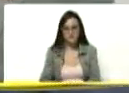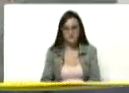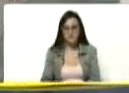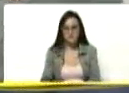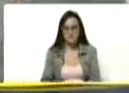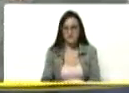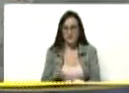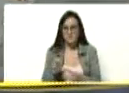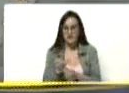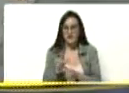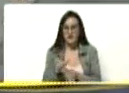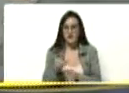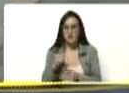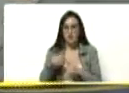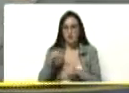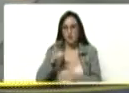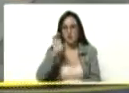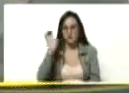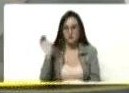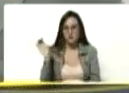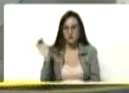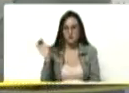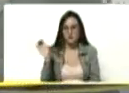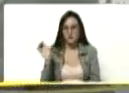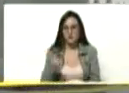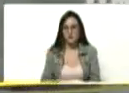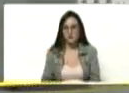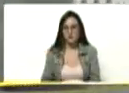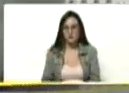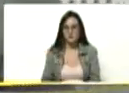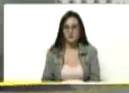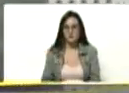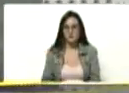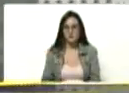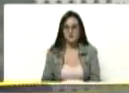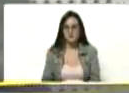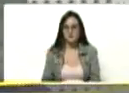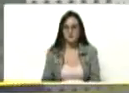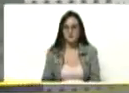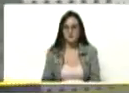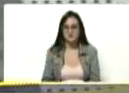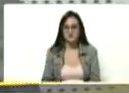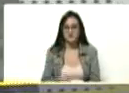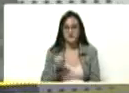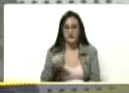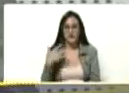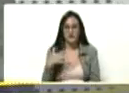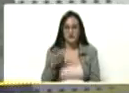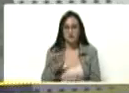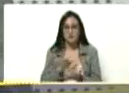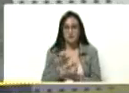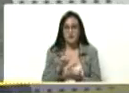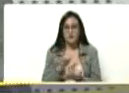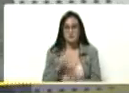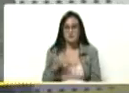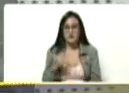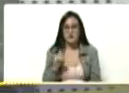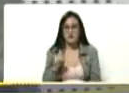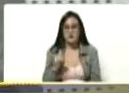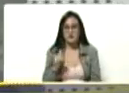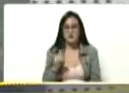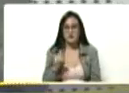los pequeños estados insulares, these challenges are set against the backdrop of climate change. Estos retos tienen lugar con